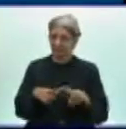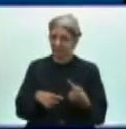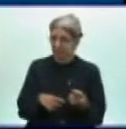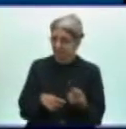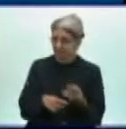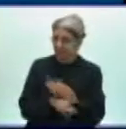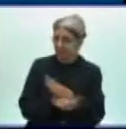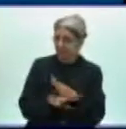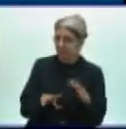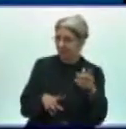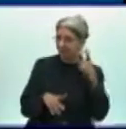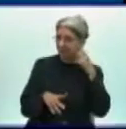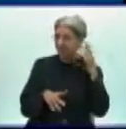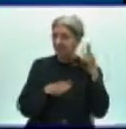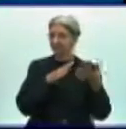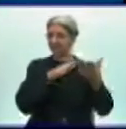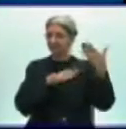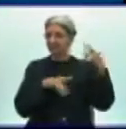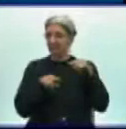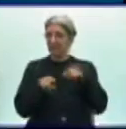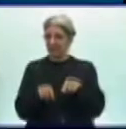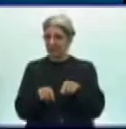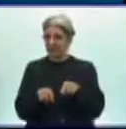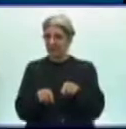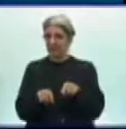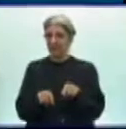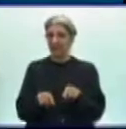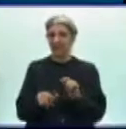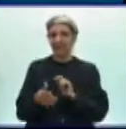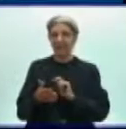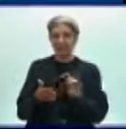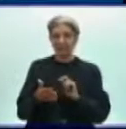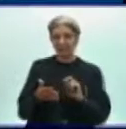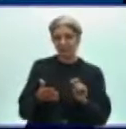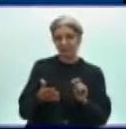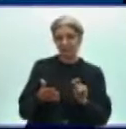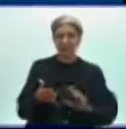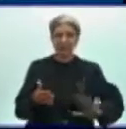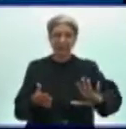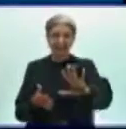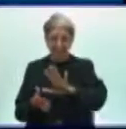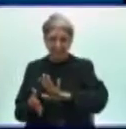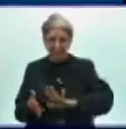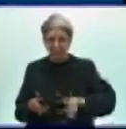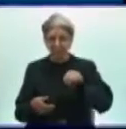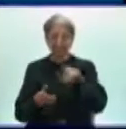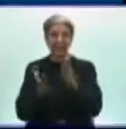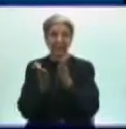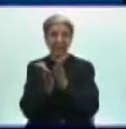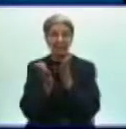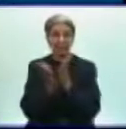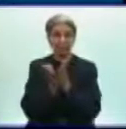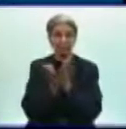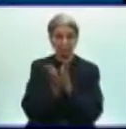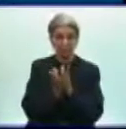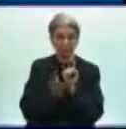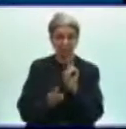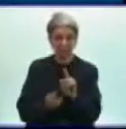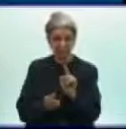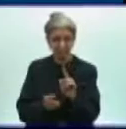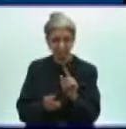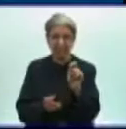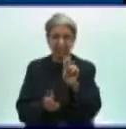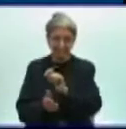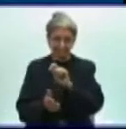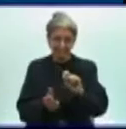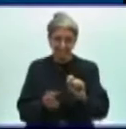haber recordado estos elementos, vamos a anotar las regiones que ustedes deben estudiar, regiones que ustedes deben realizarles el plan tipo que ya